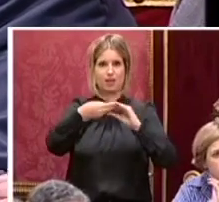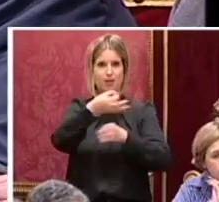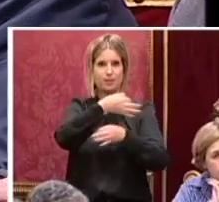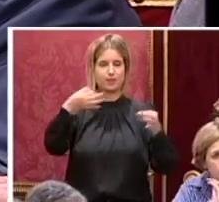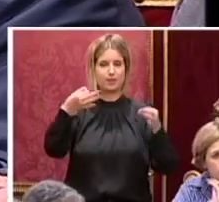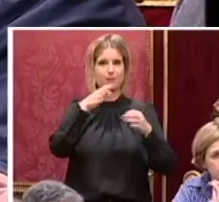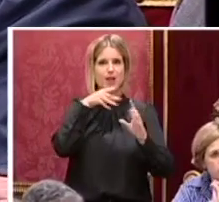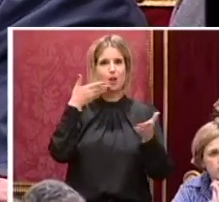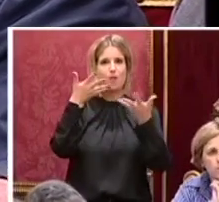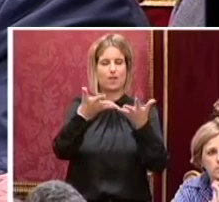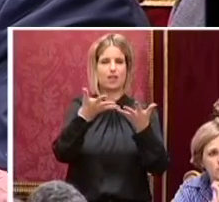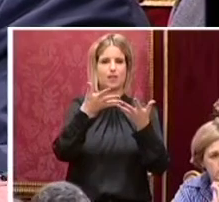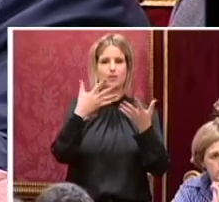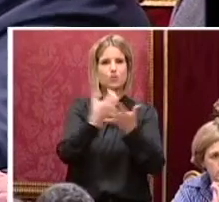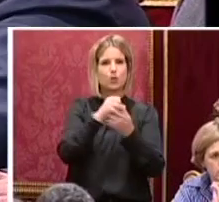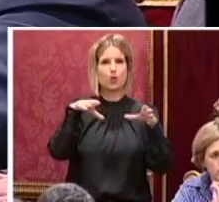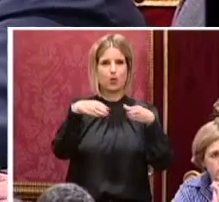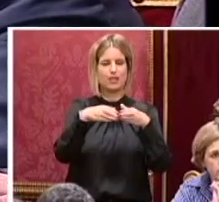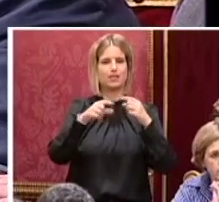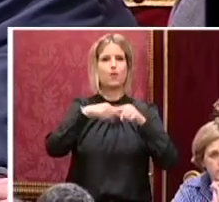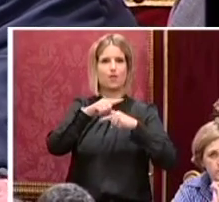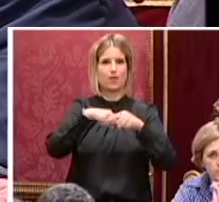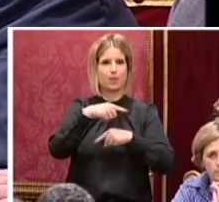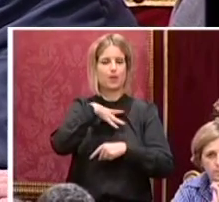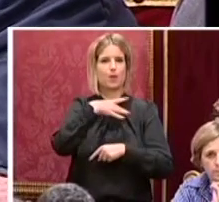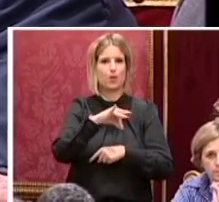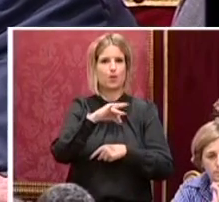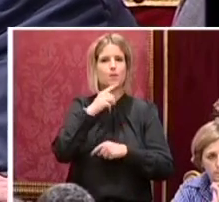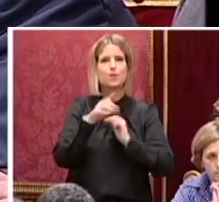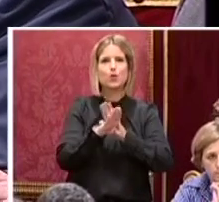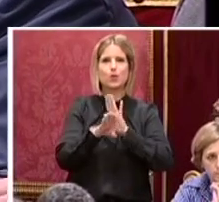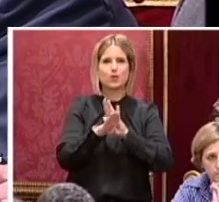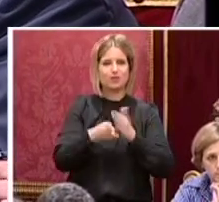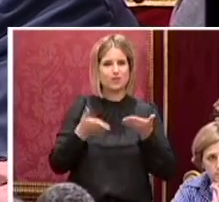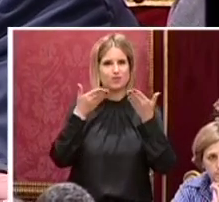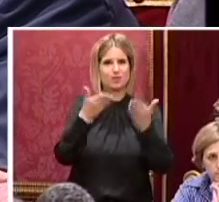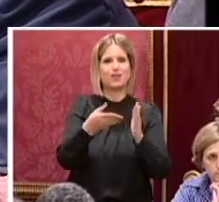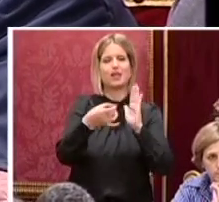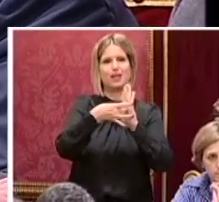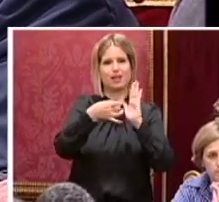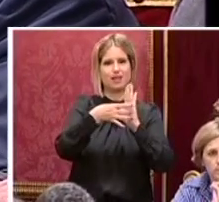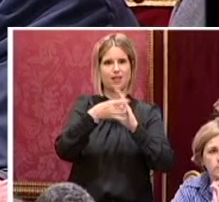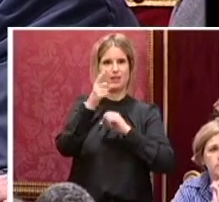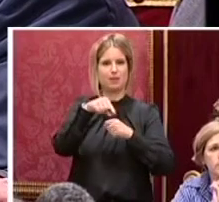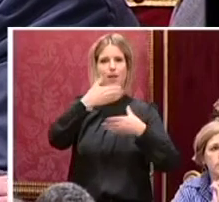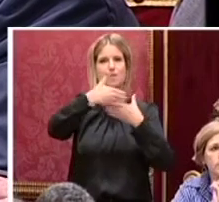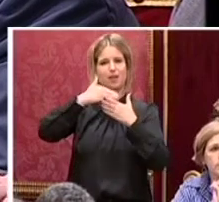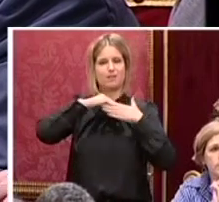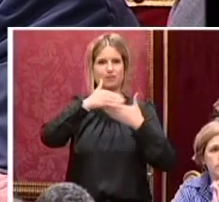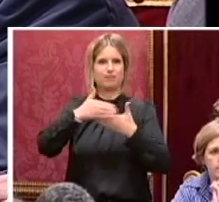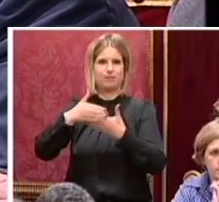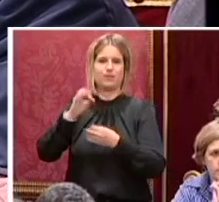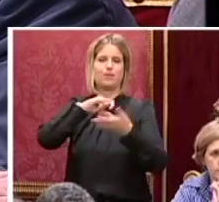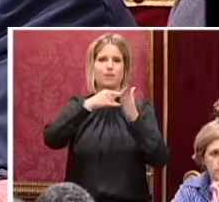los tratamientos necesarios al colectivo y sus familiares que permitan una continuidad asistencial de calidad, eliminación de barreras arquitectónicas